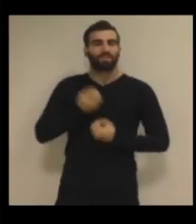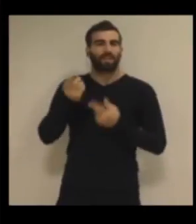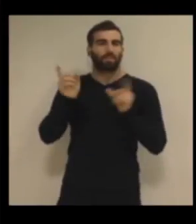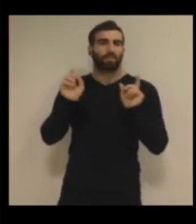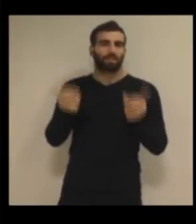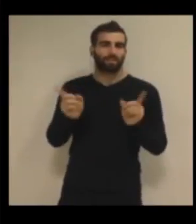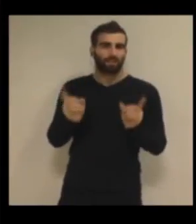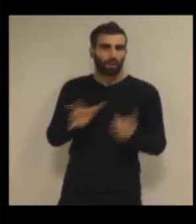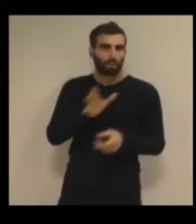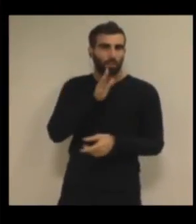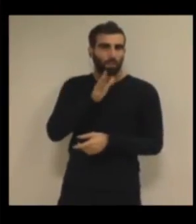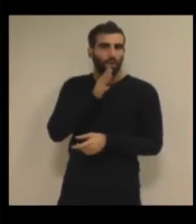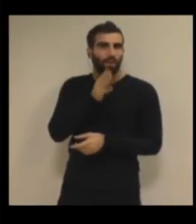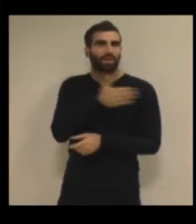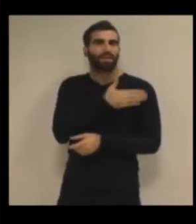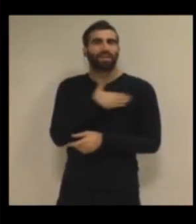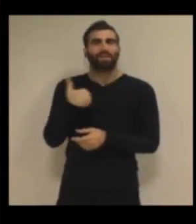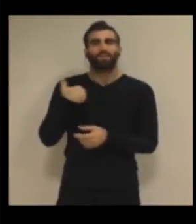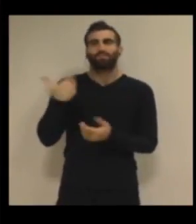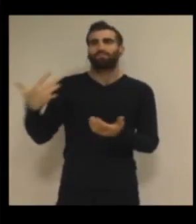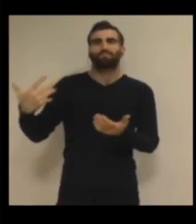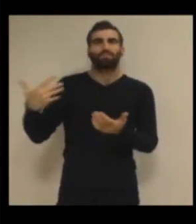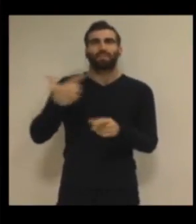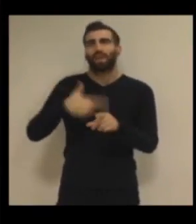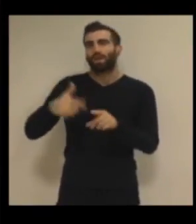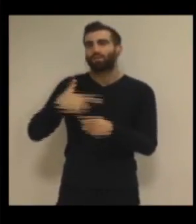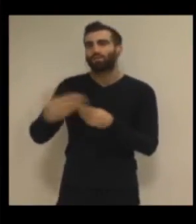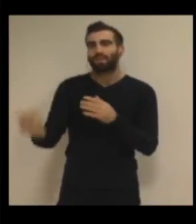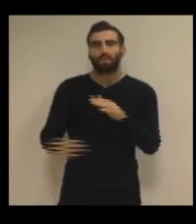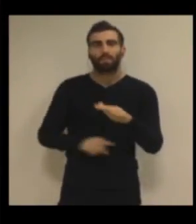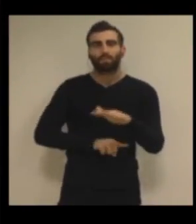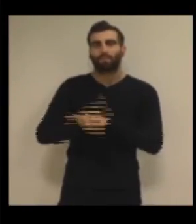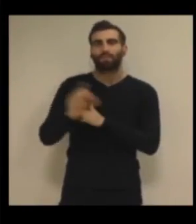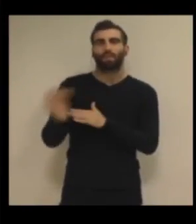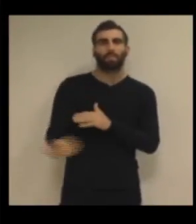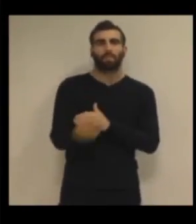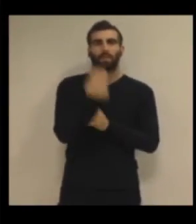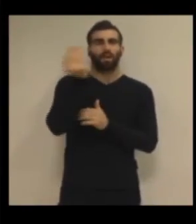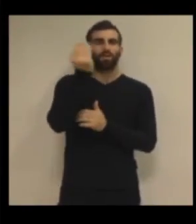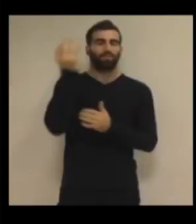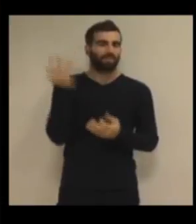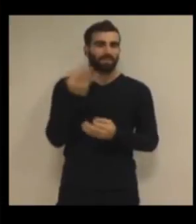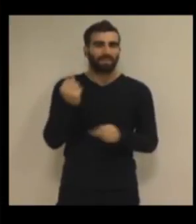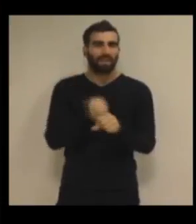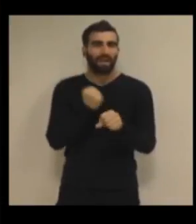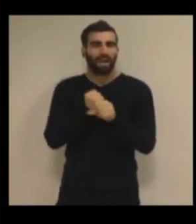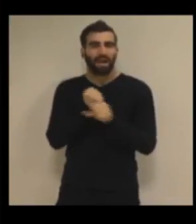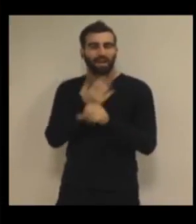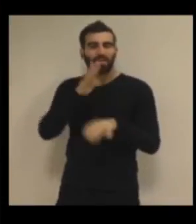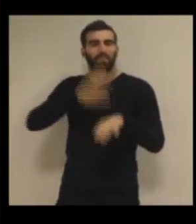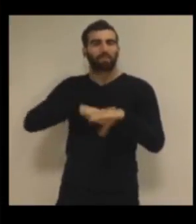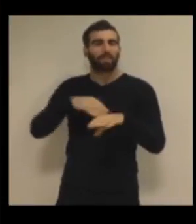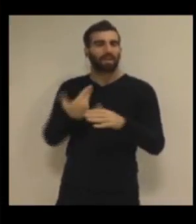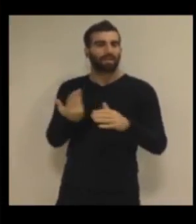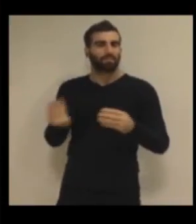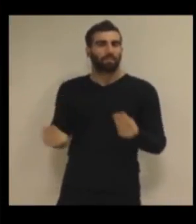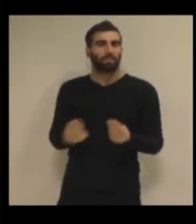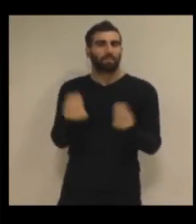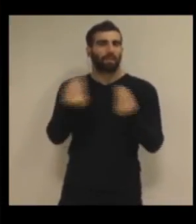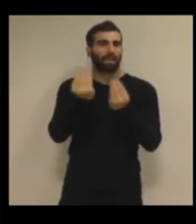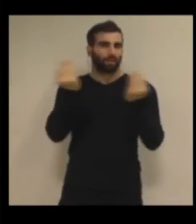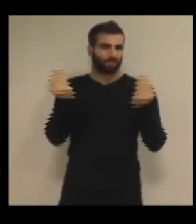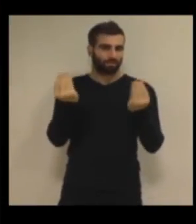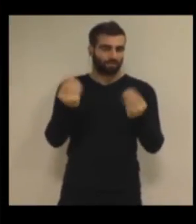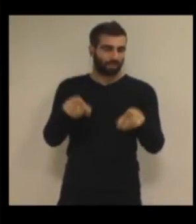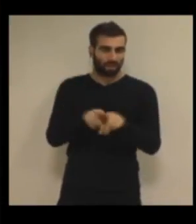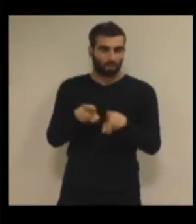cosas sean mejor, alerto de que hay que trabajar para que lo sean. En todos los campos. Y el propio sector asociativo también